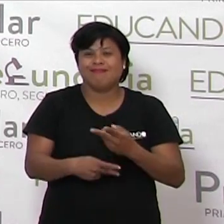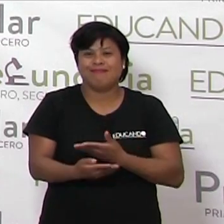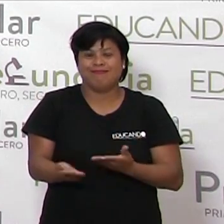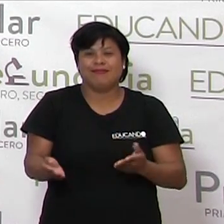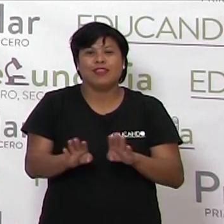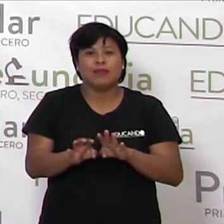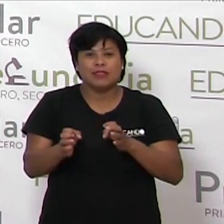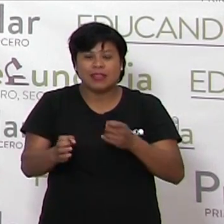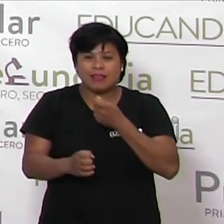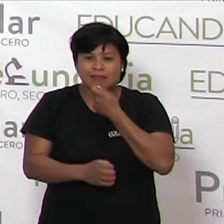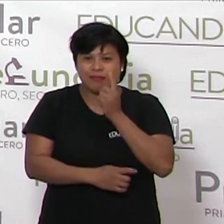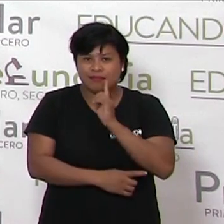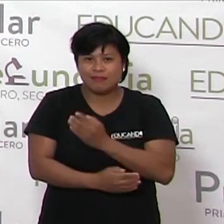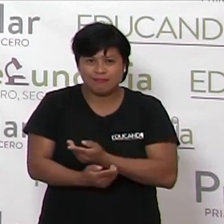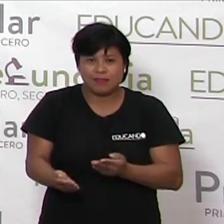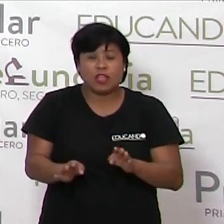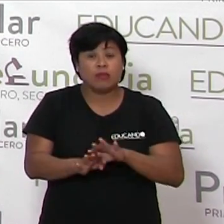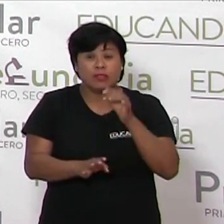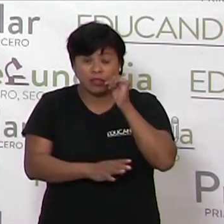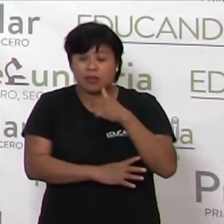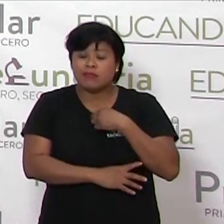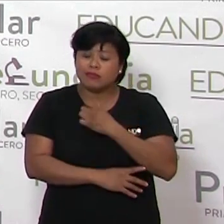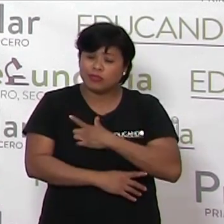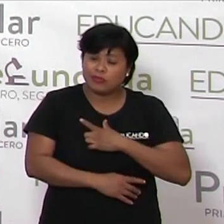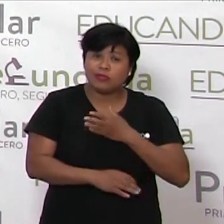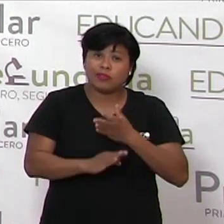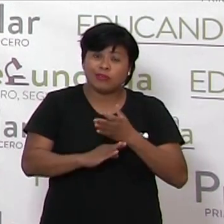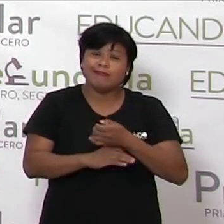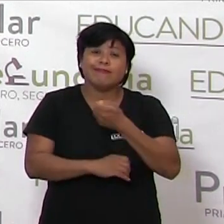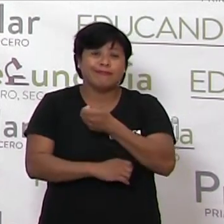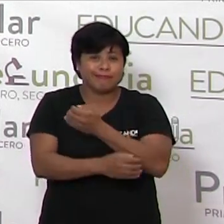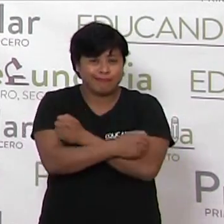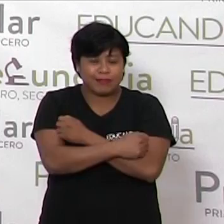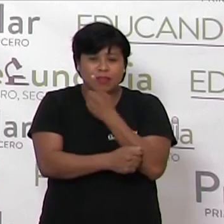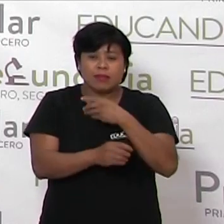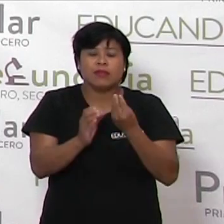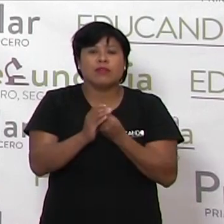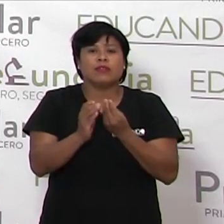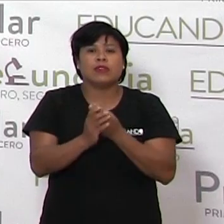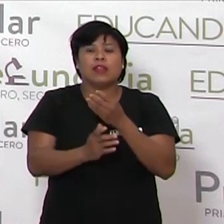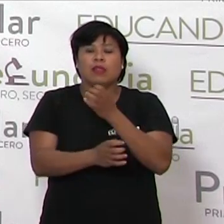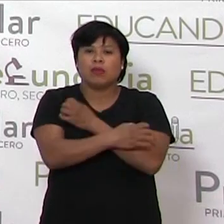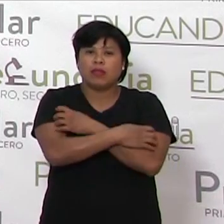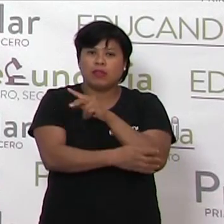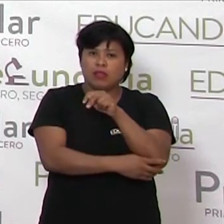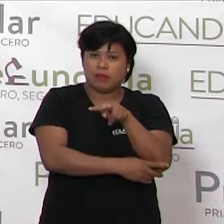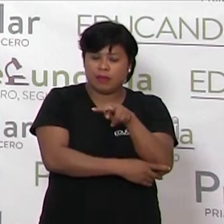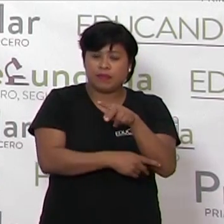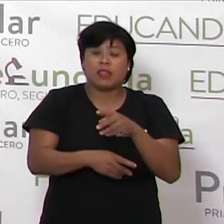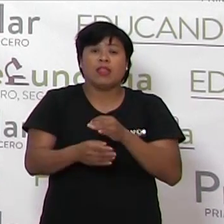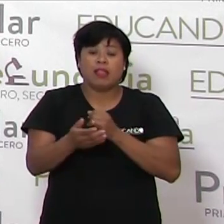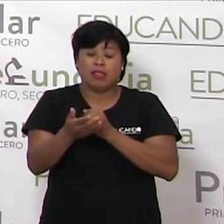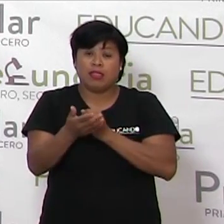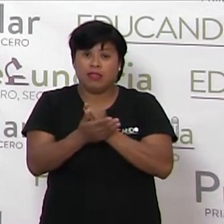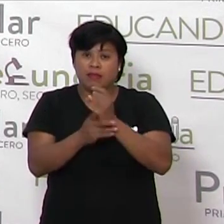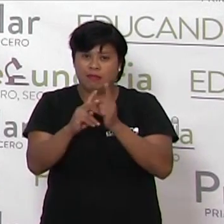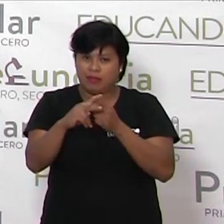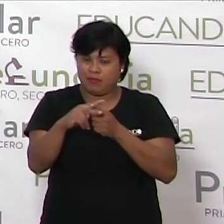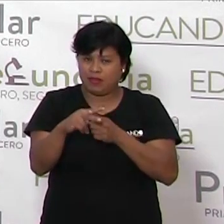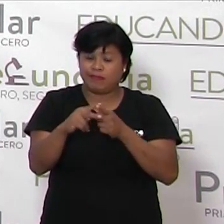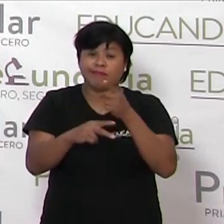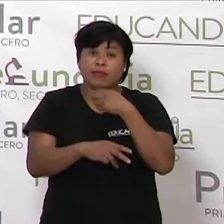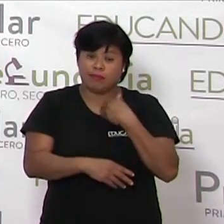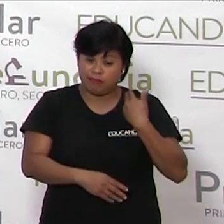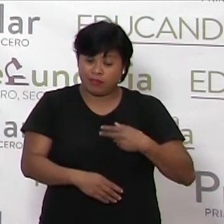bienvenidos. ¿Cómo están, niñas y niños? Como siempre es un gusto saludarlos en una sesión más de Educando TV, Desafíos Matemáticos.